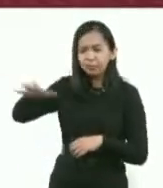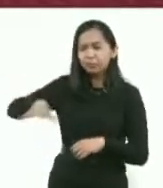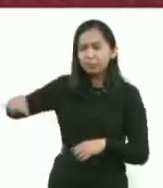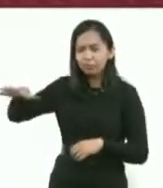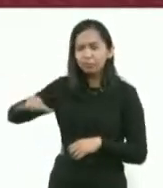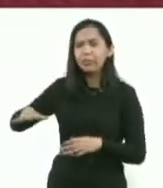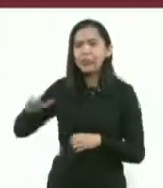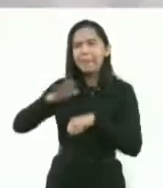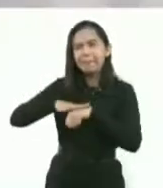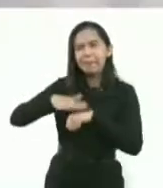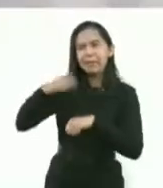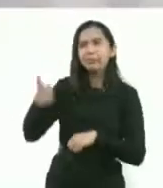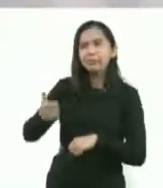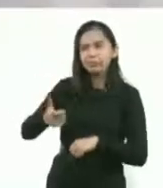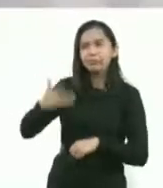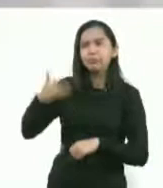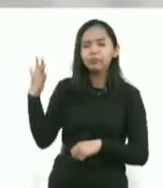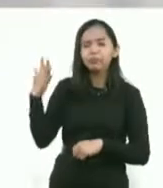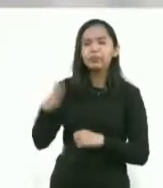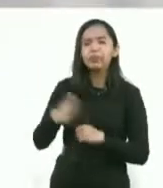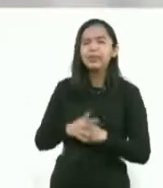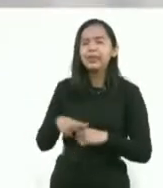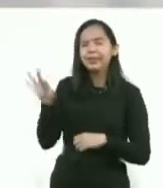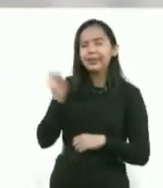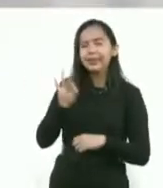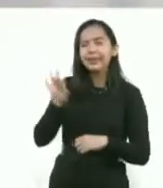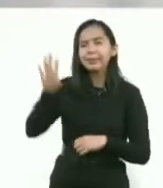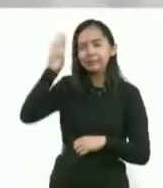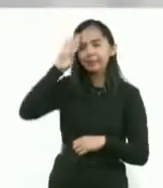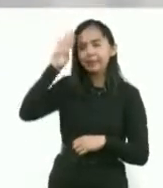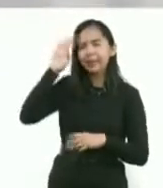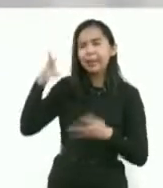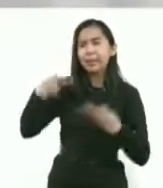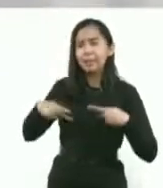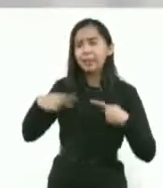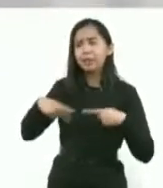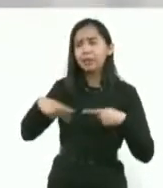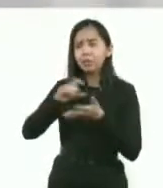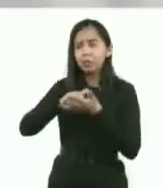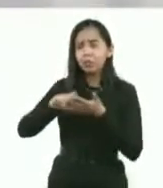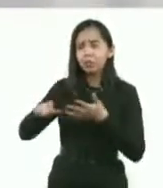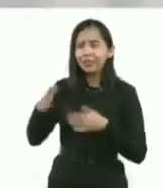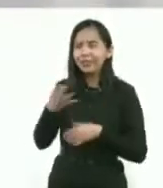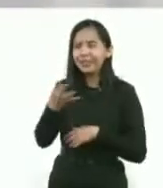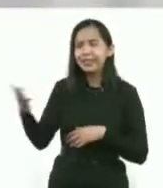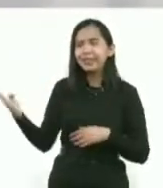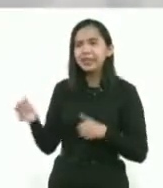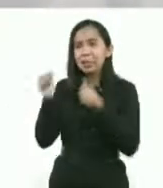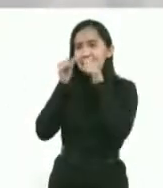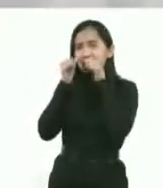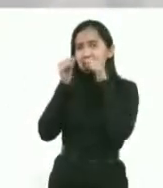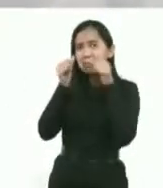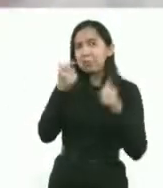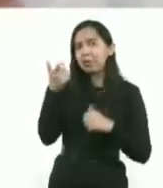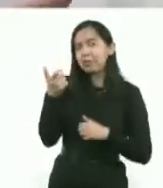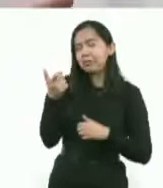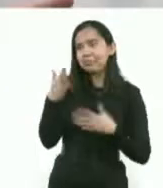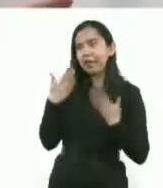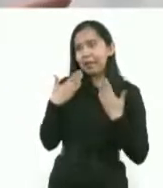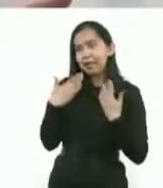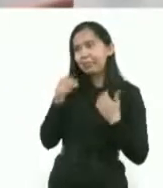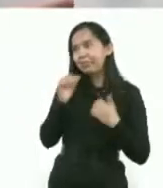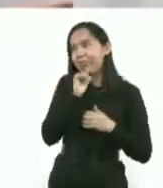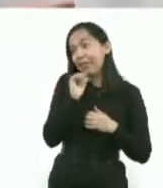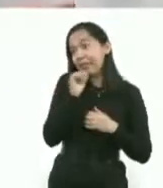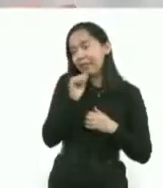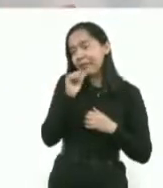un mayor nivel de ingreso, que a lo mejor piensan que los consumidores de esa zona no se fijan en el precio, pero